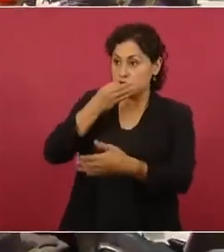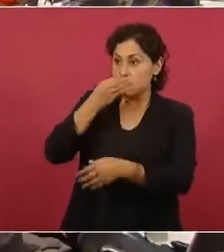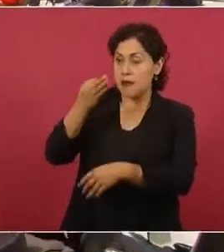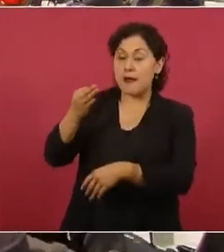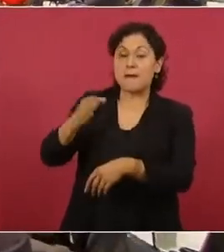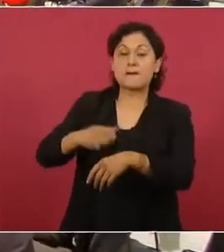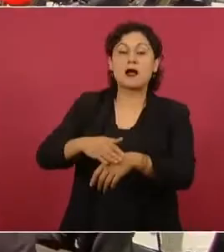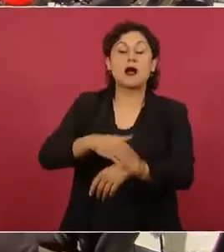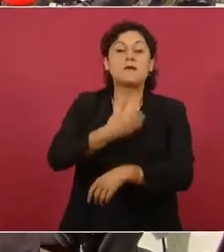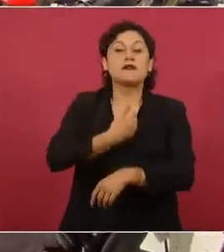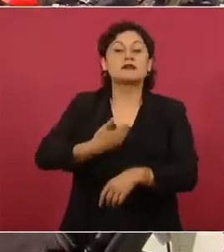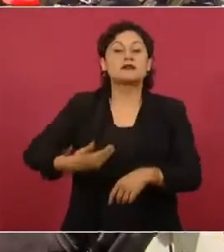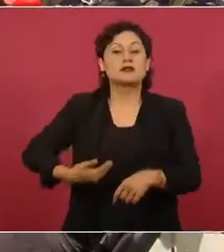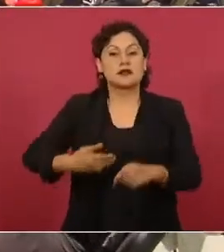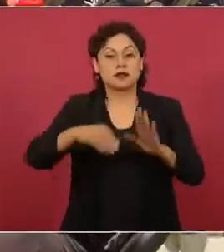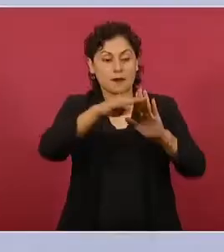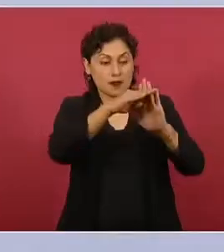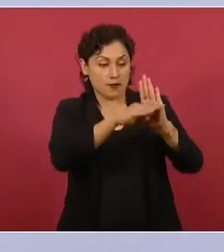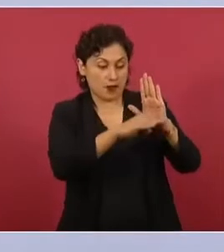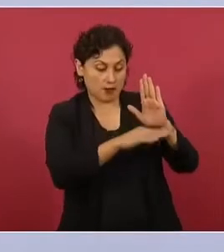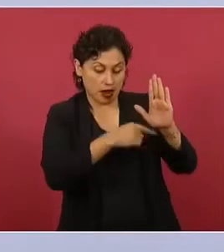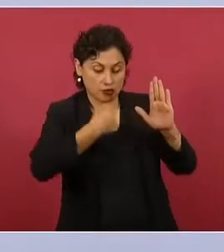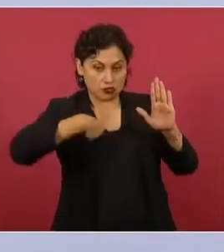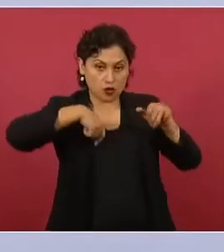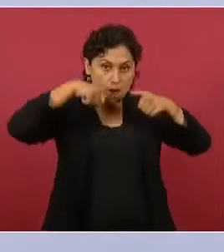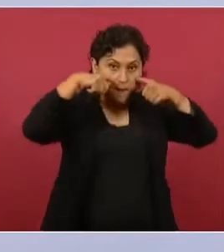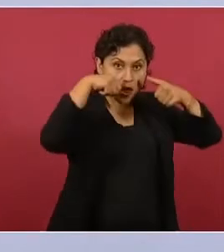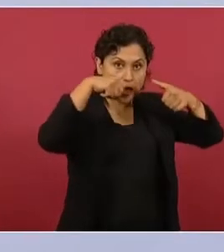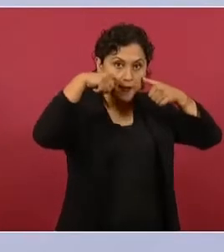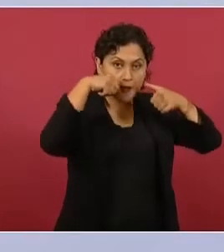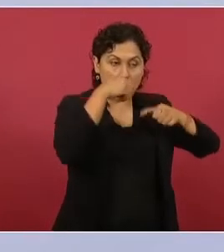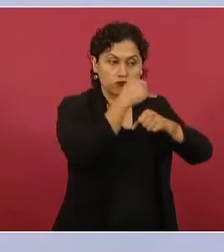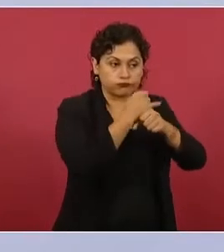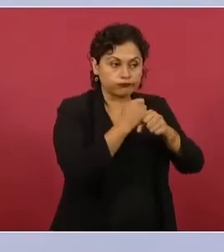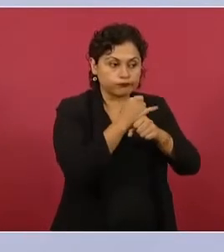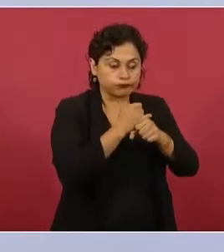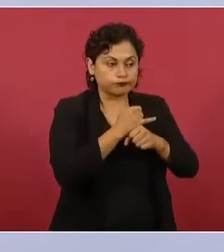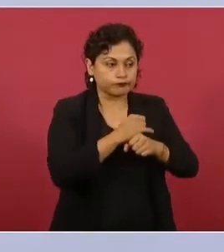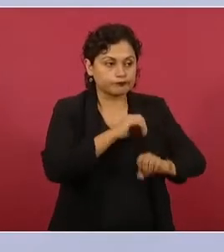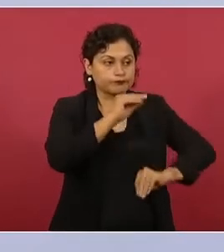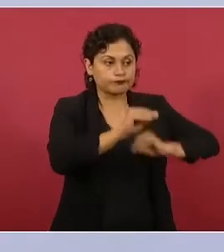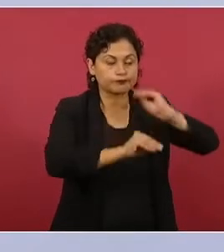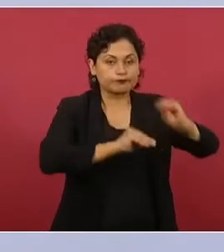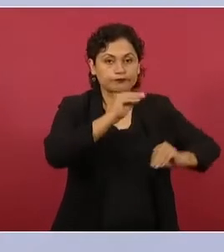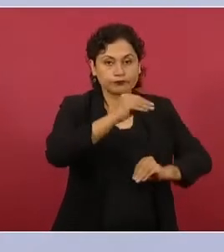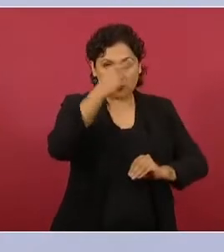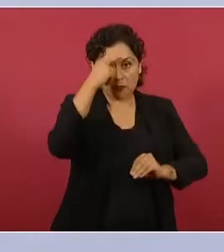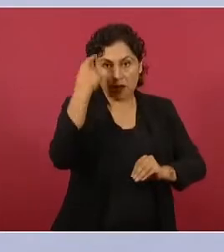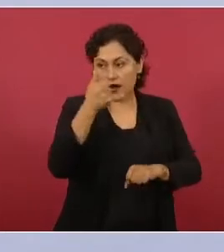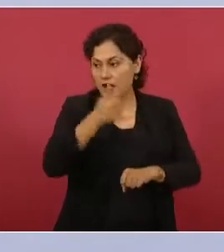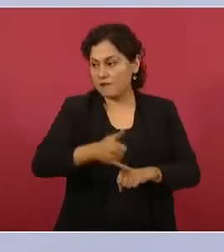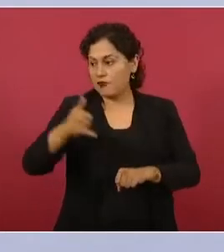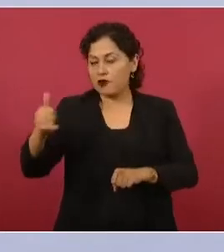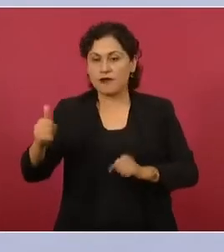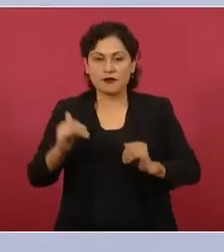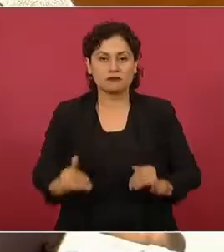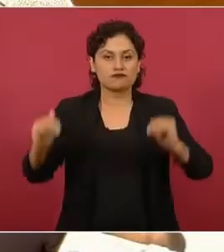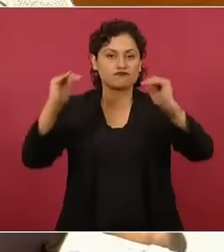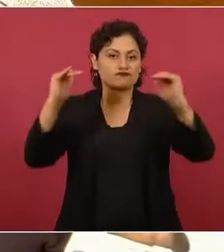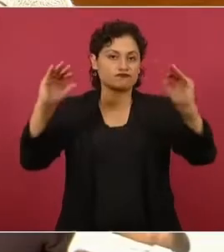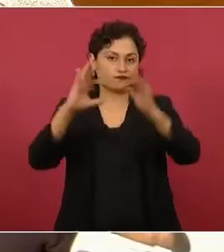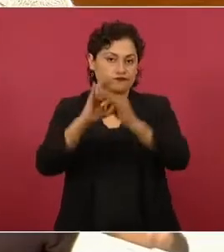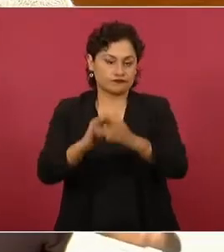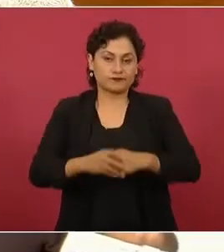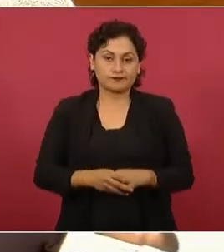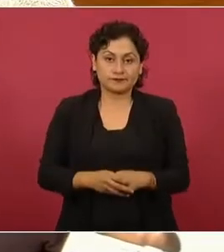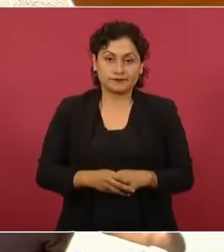trabajamos arduamente para estar a la altura de la exigencia de la clase obrera a la que el Infonavit pertenece. Llegar a este punto no ha